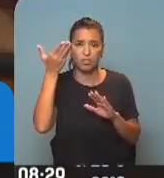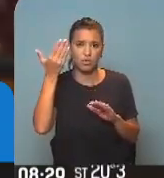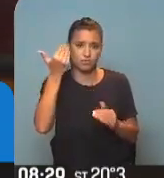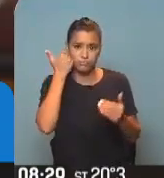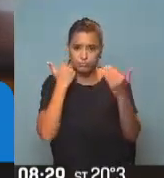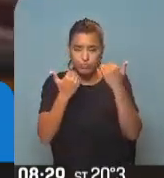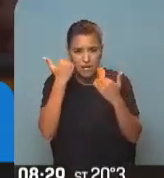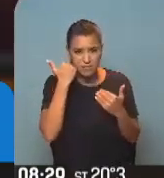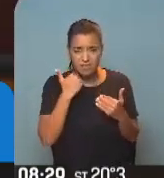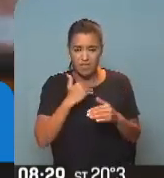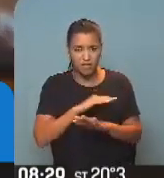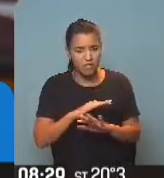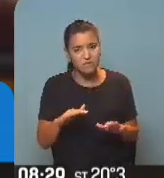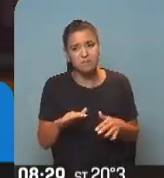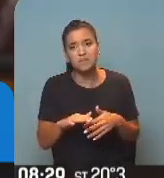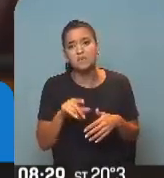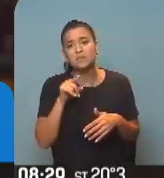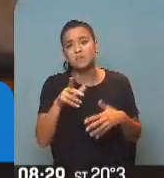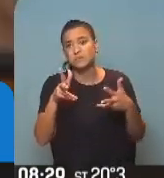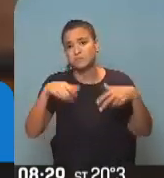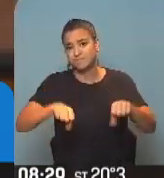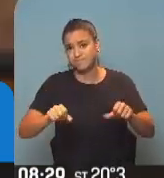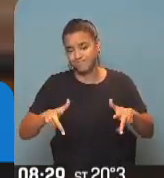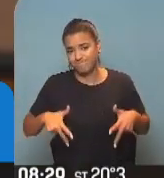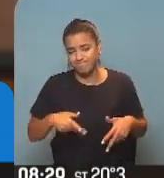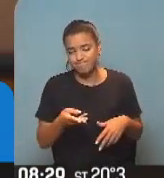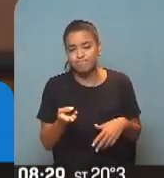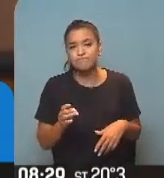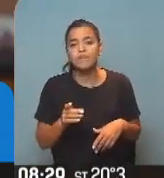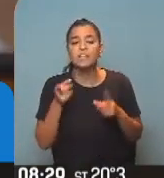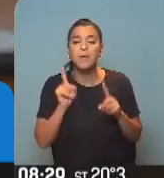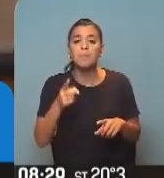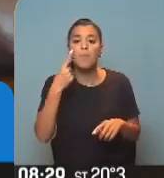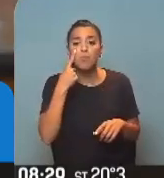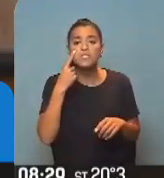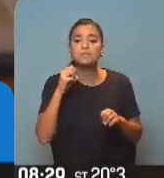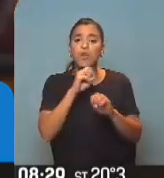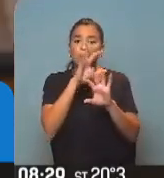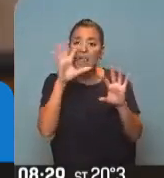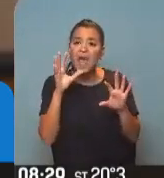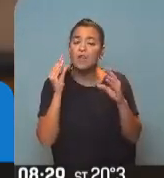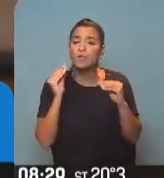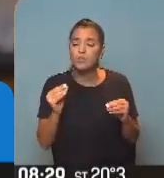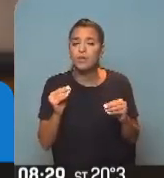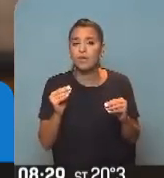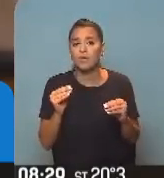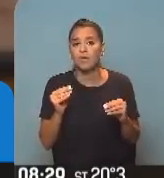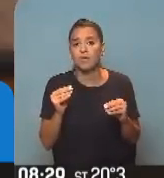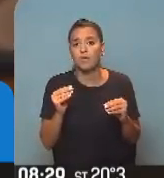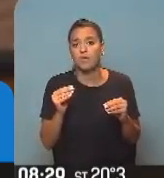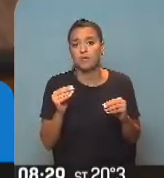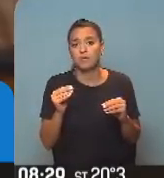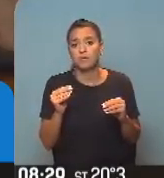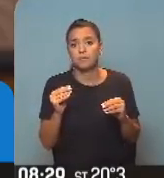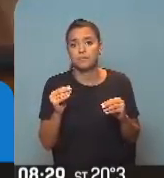accidentes fatales este tipo de vehículos y que además los municipios tengan en claro que más allá de que puedan generar un ingreso para